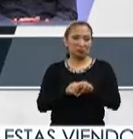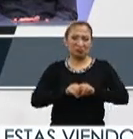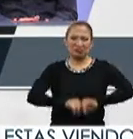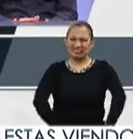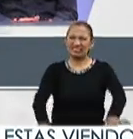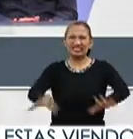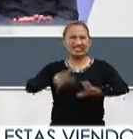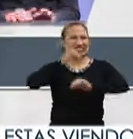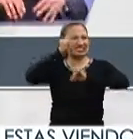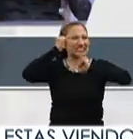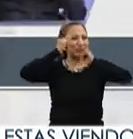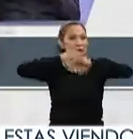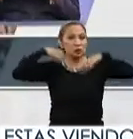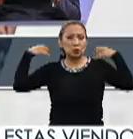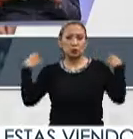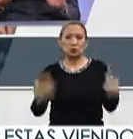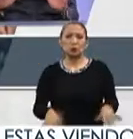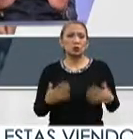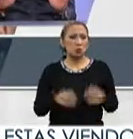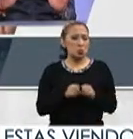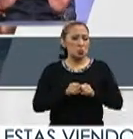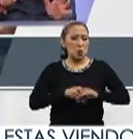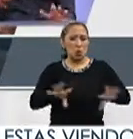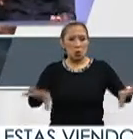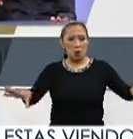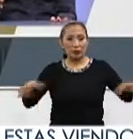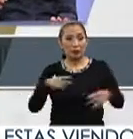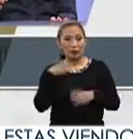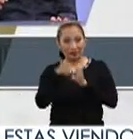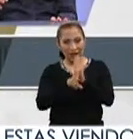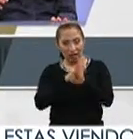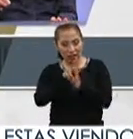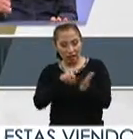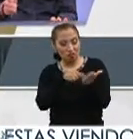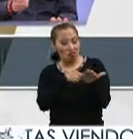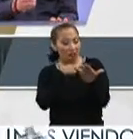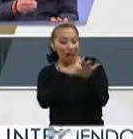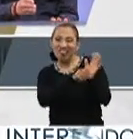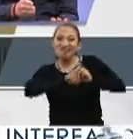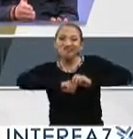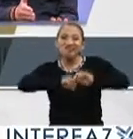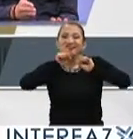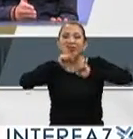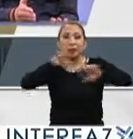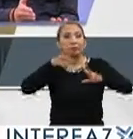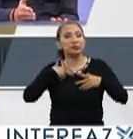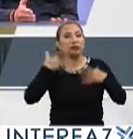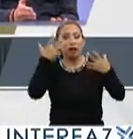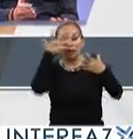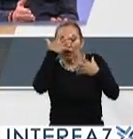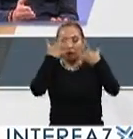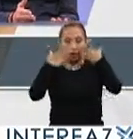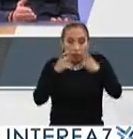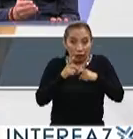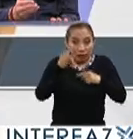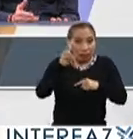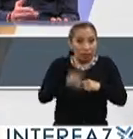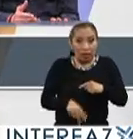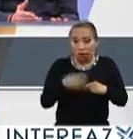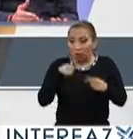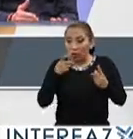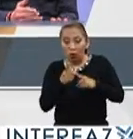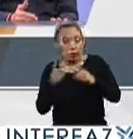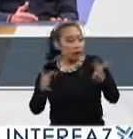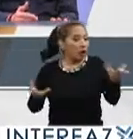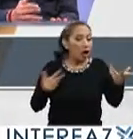unos alcances incluso internacionales, ¿no? Estos videos que se viralizan y en donde la persona verdaderamente